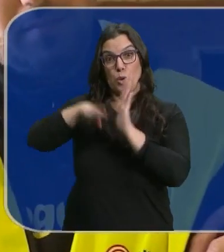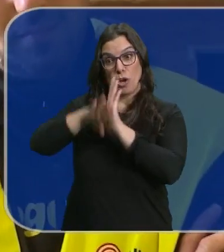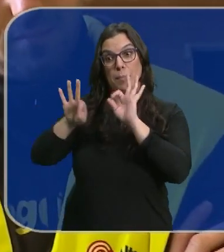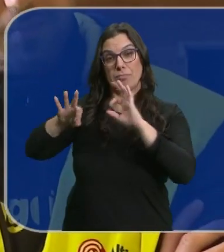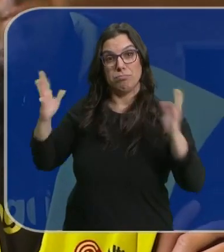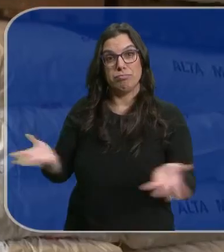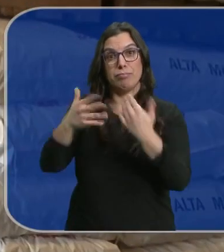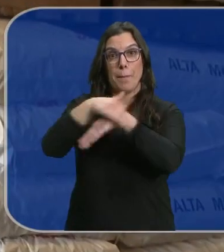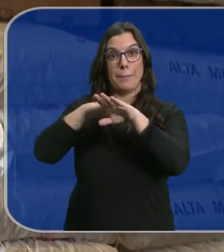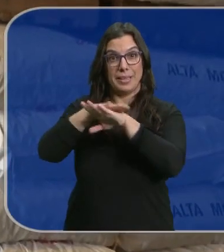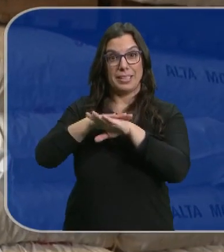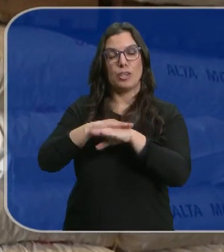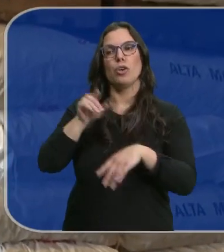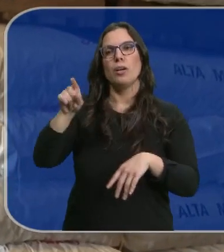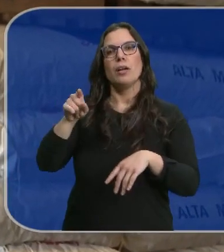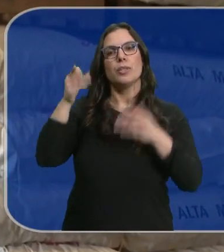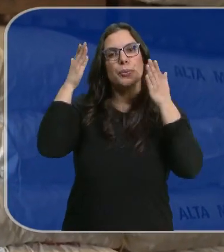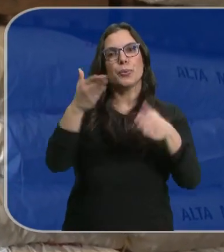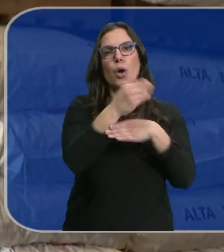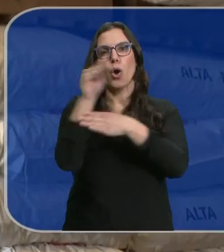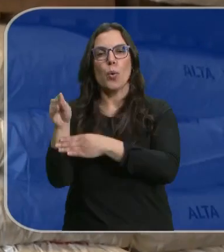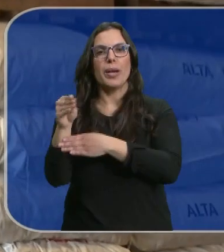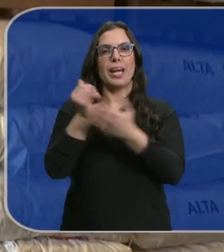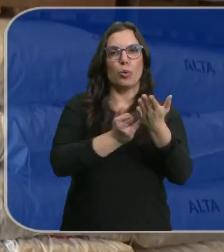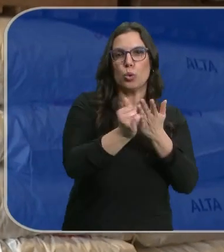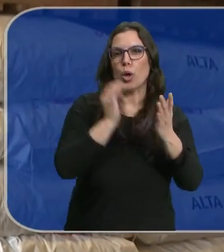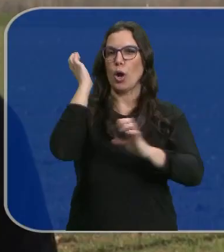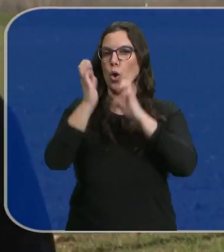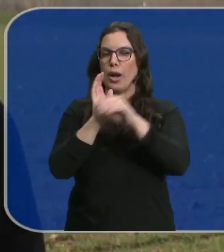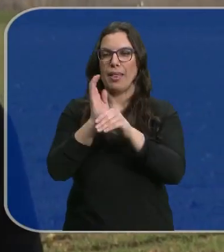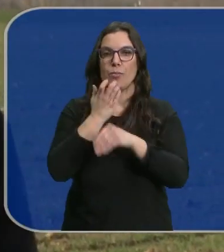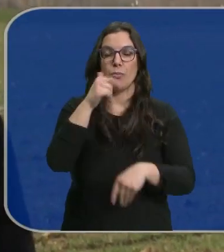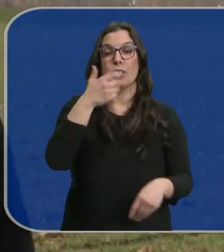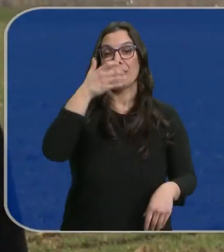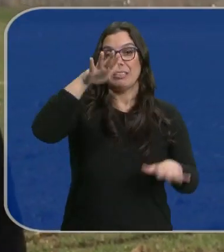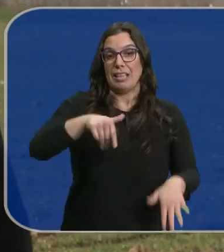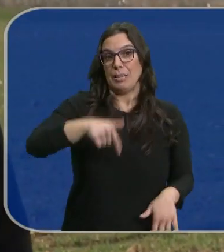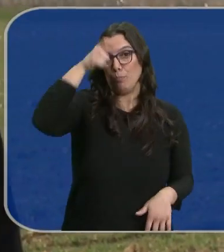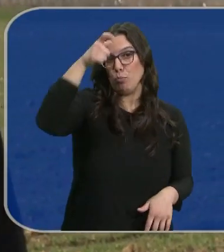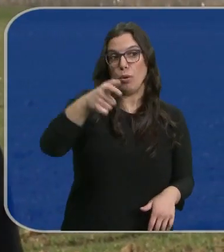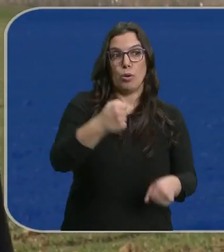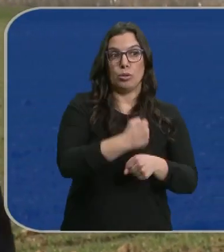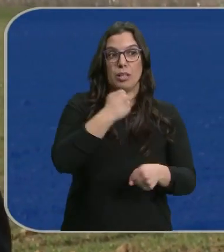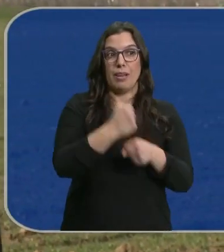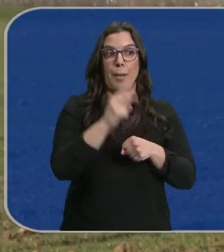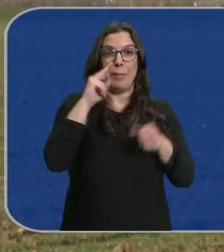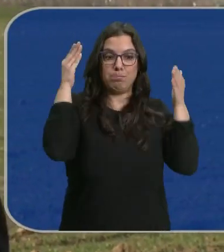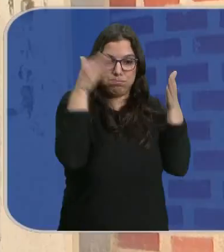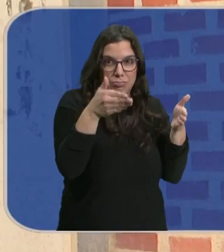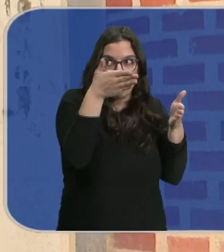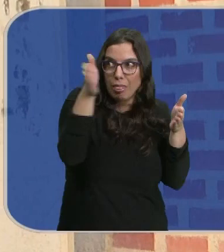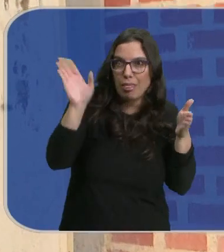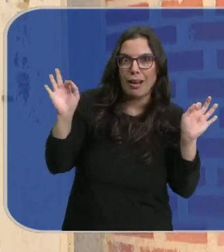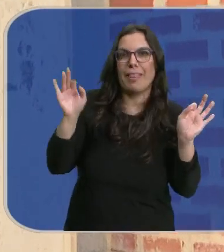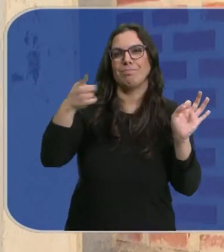Gobierno central, está destinado a jóvenes agricultores o ganaderos como Ernesto. Si te quedas en el pueblo, ves lo del pueblo, no ves nada